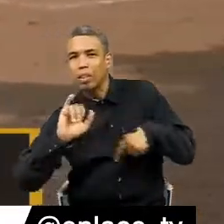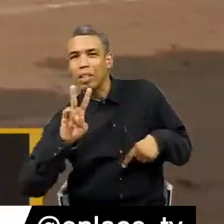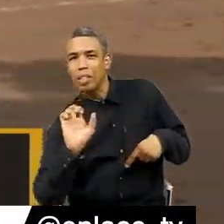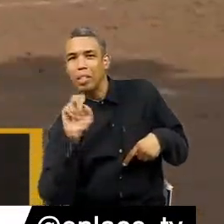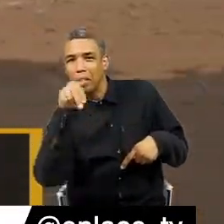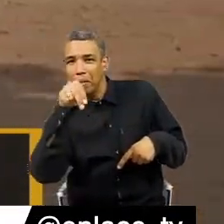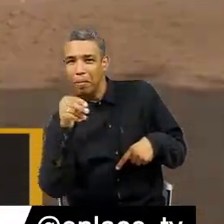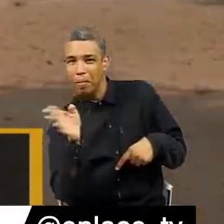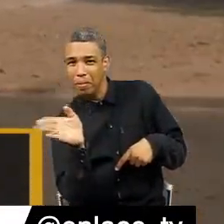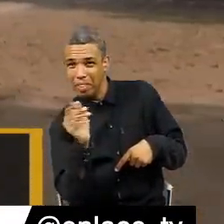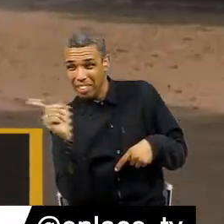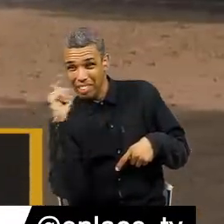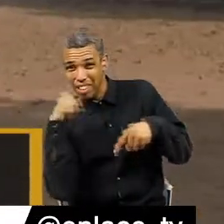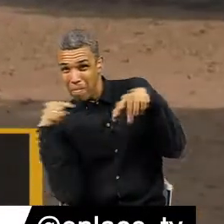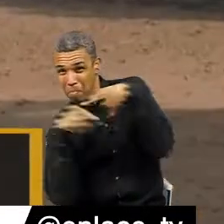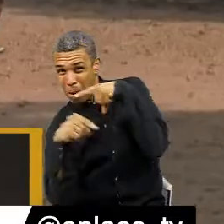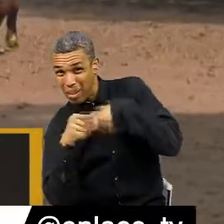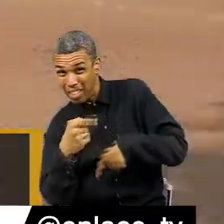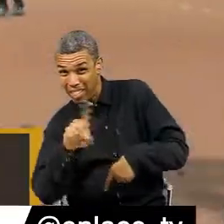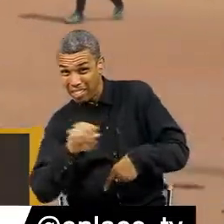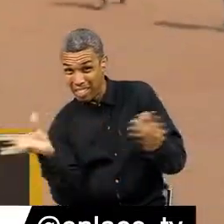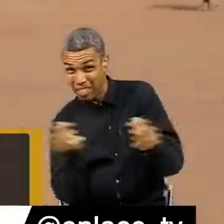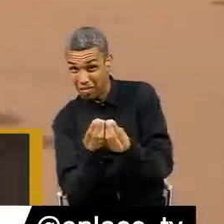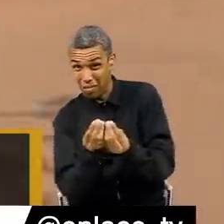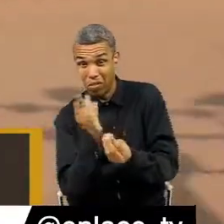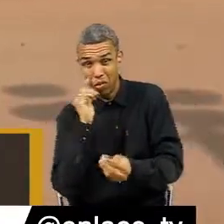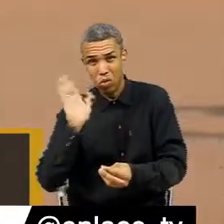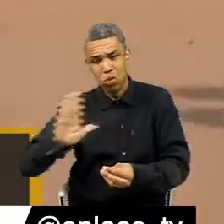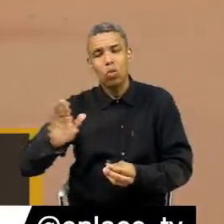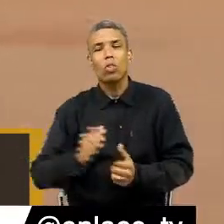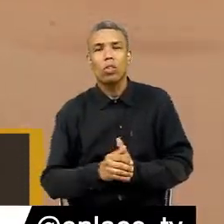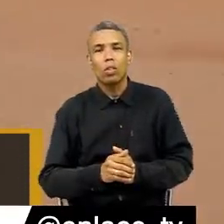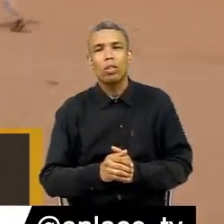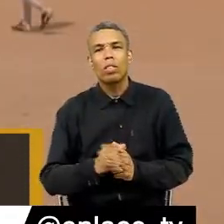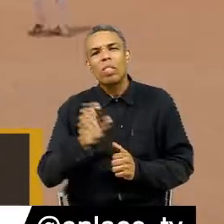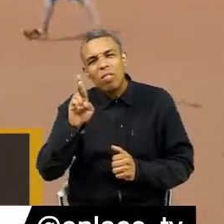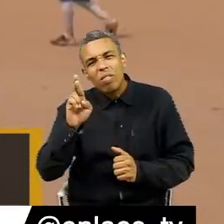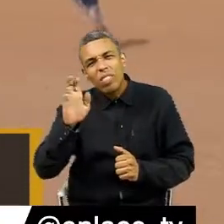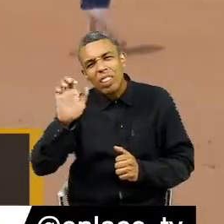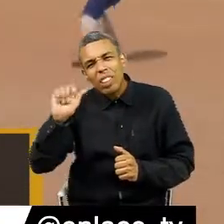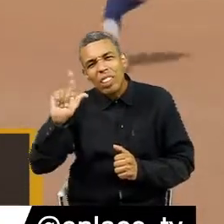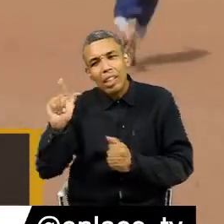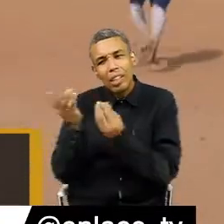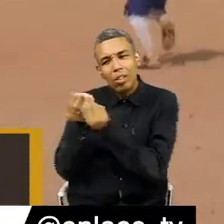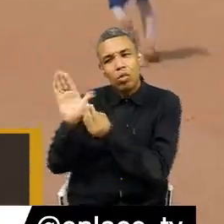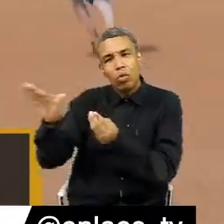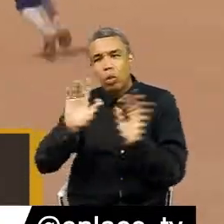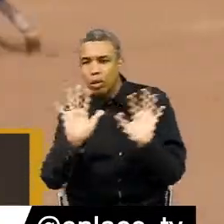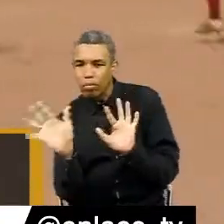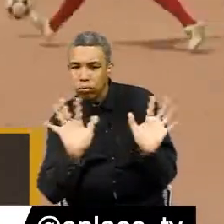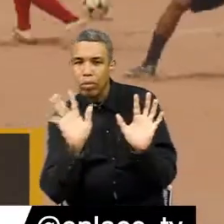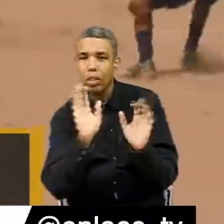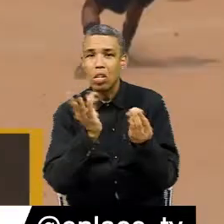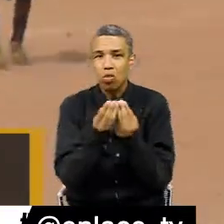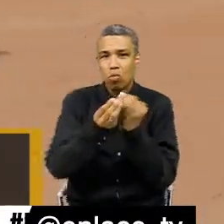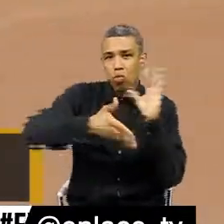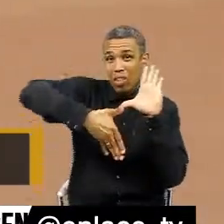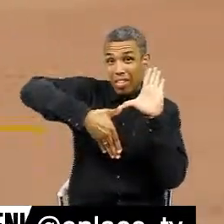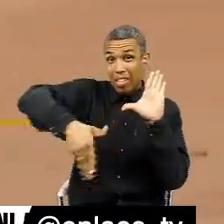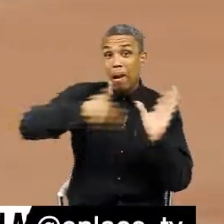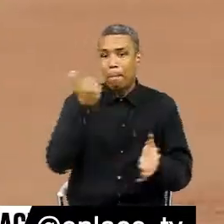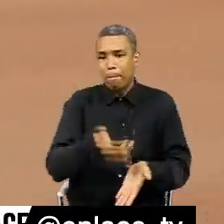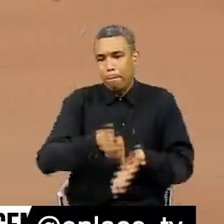Real Sociedad, con 16 tantos en su cuenta personal. La valla menos vencida le pertenece al representativo de las Américas por el grupo 1 y